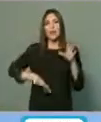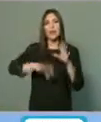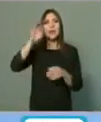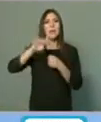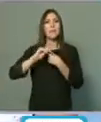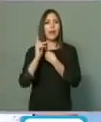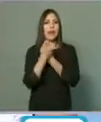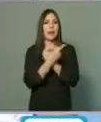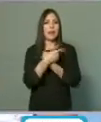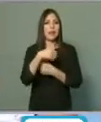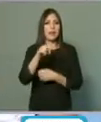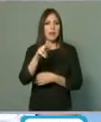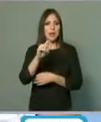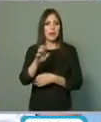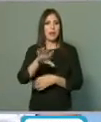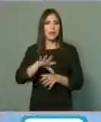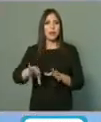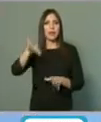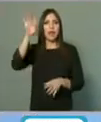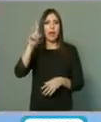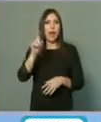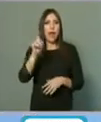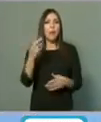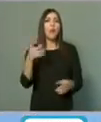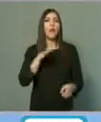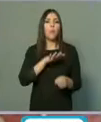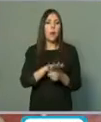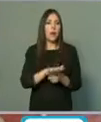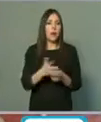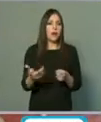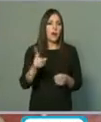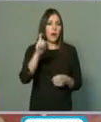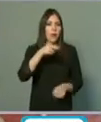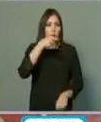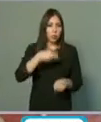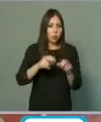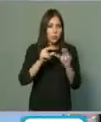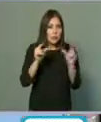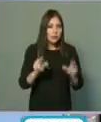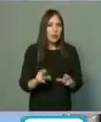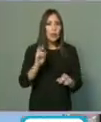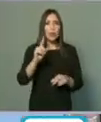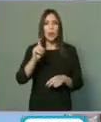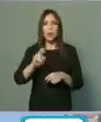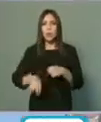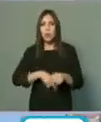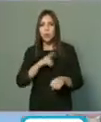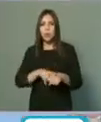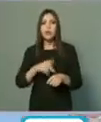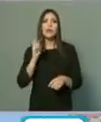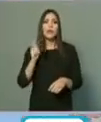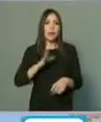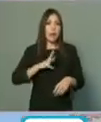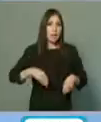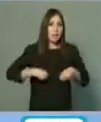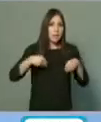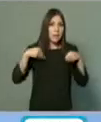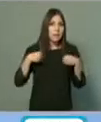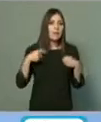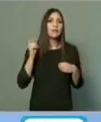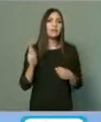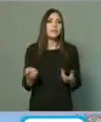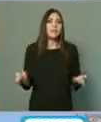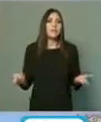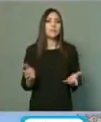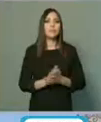¿En qué estado está? ¿Está sólido, líquido o qué onda? ¿Hay vida? Pues eso sería lo mejor de comprobar. Lo que queremos nosotros